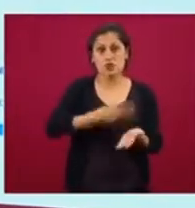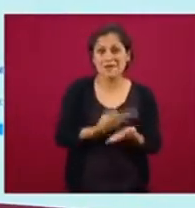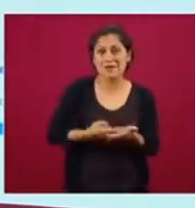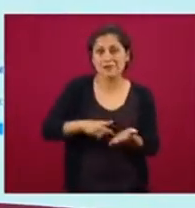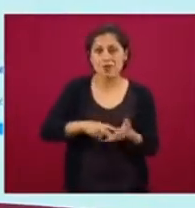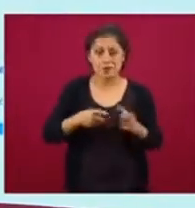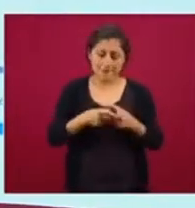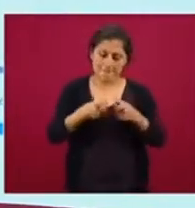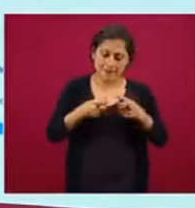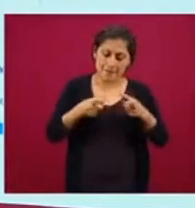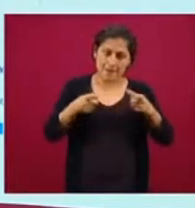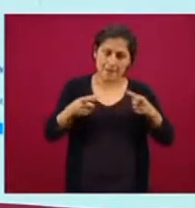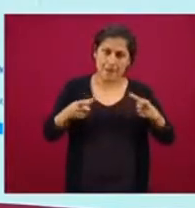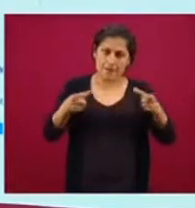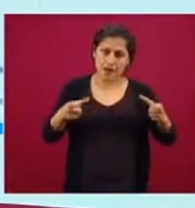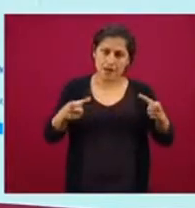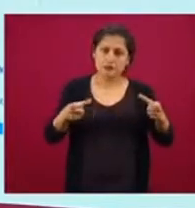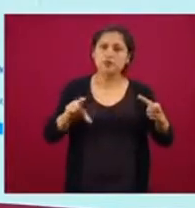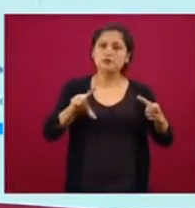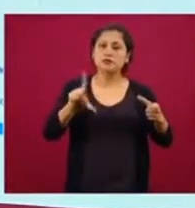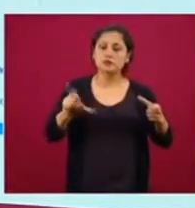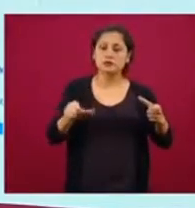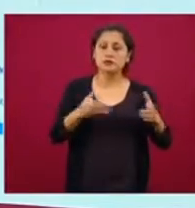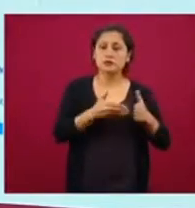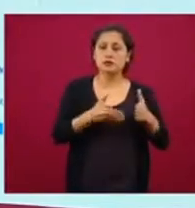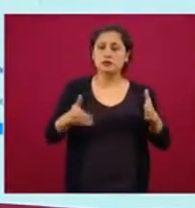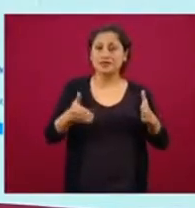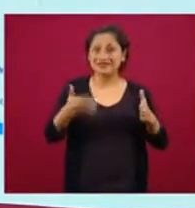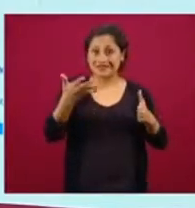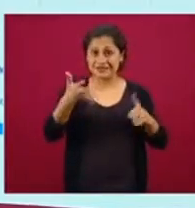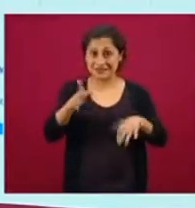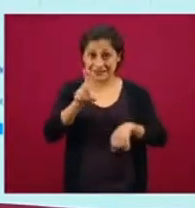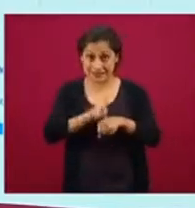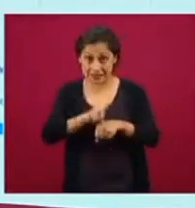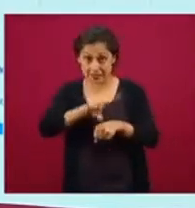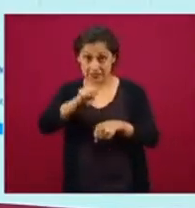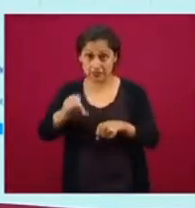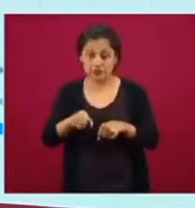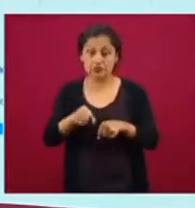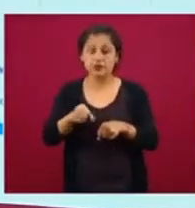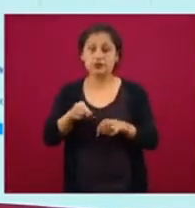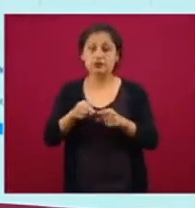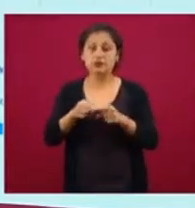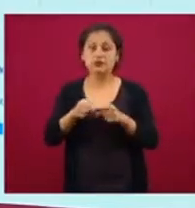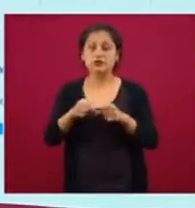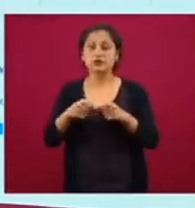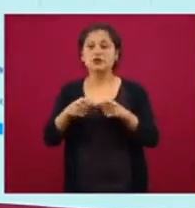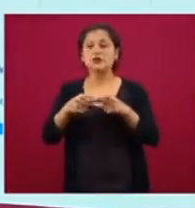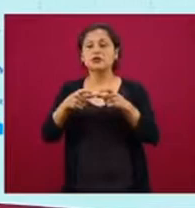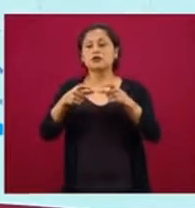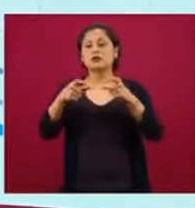en los primeros 10 días desde que llegamos al caso número 100, hasta